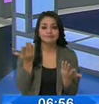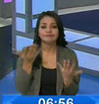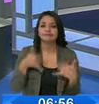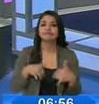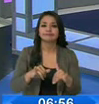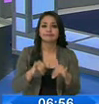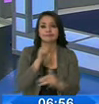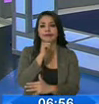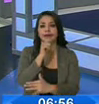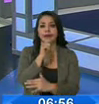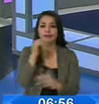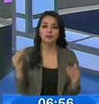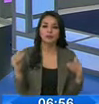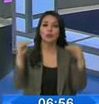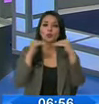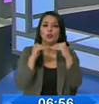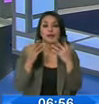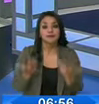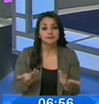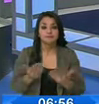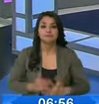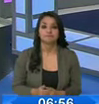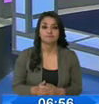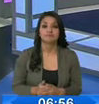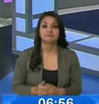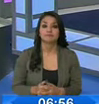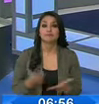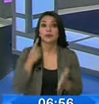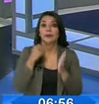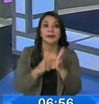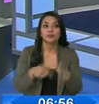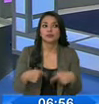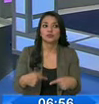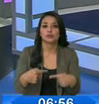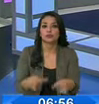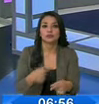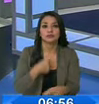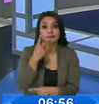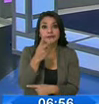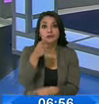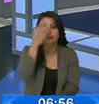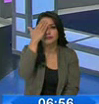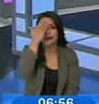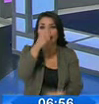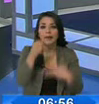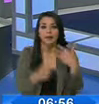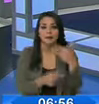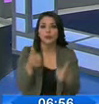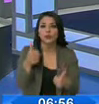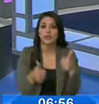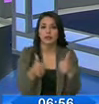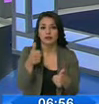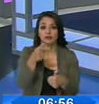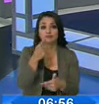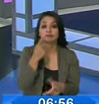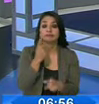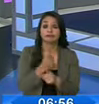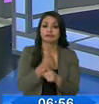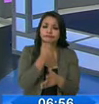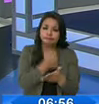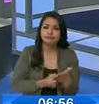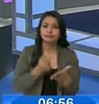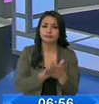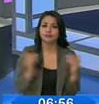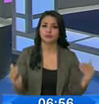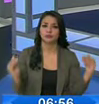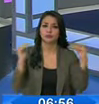existen y son sumamente fuertes. ¿Qué tipo? Las que se viven diariamente. Ustedes saben cuáles son. Hay que luchar por la igualdad y luchar